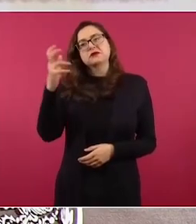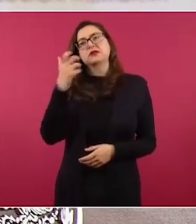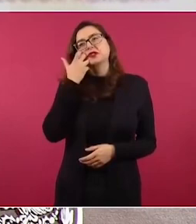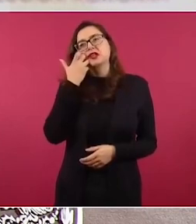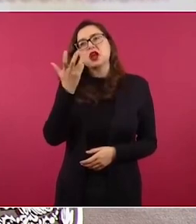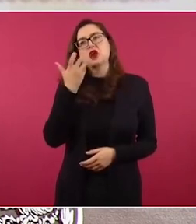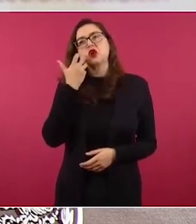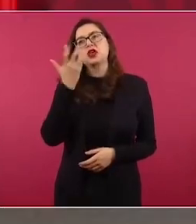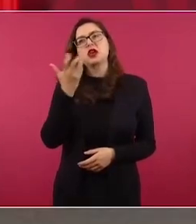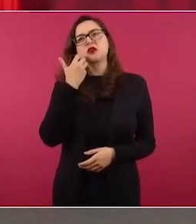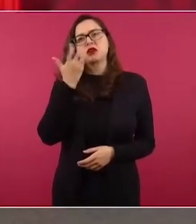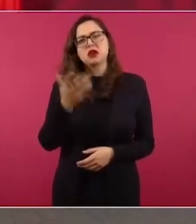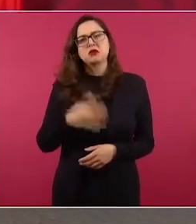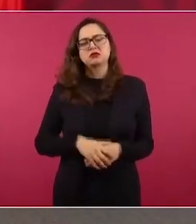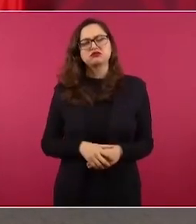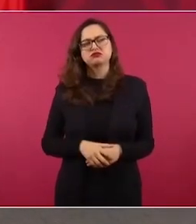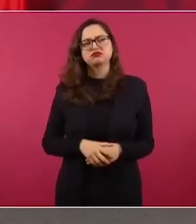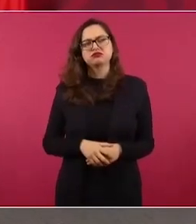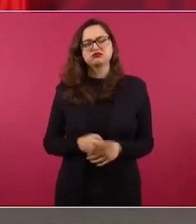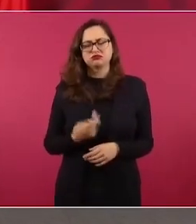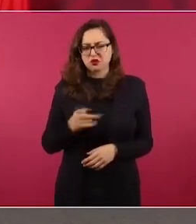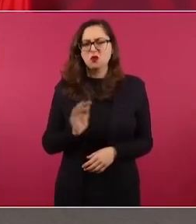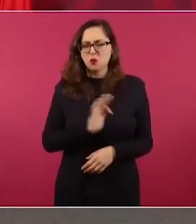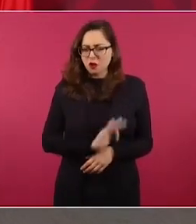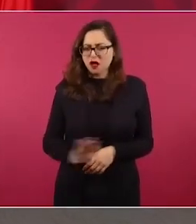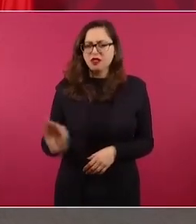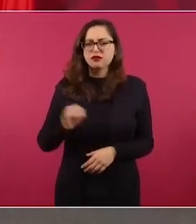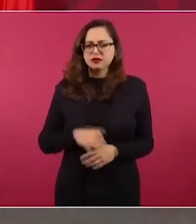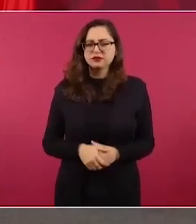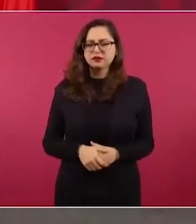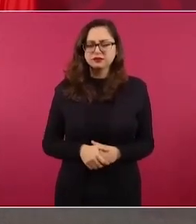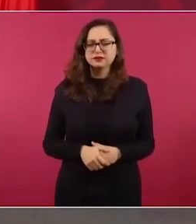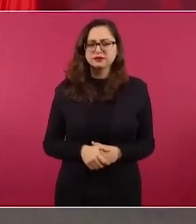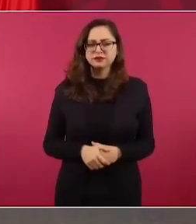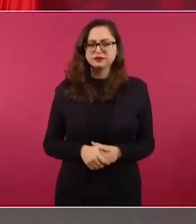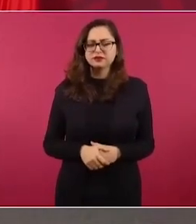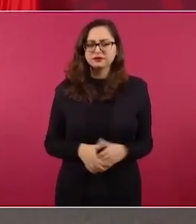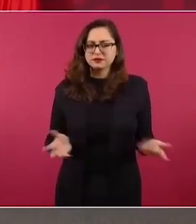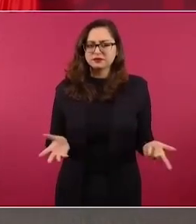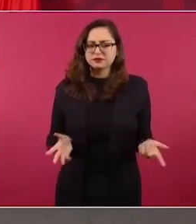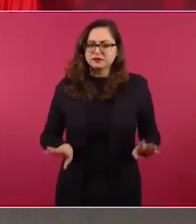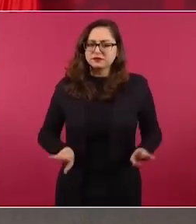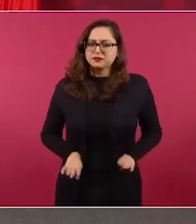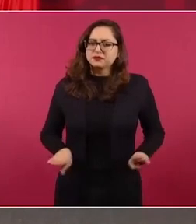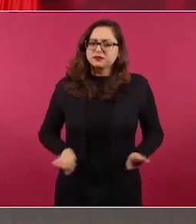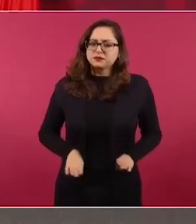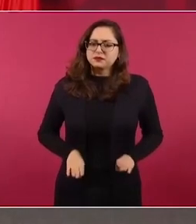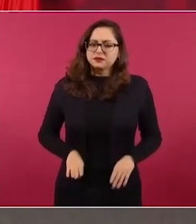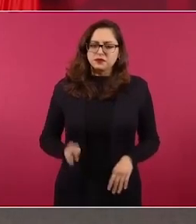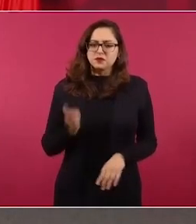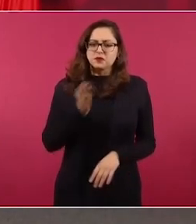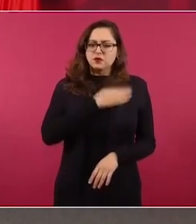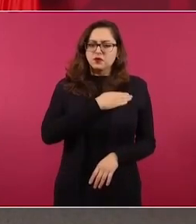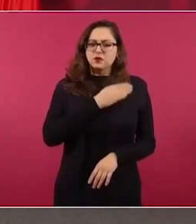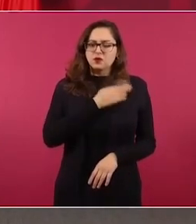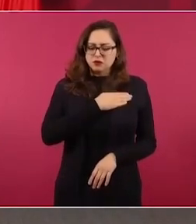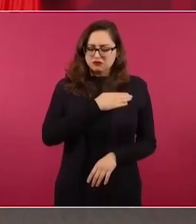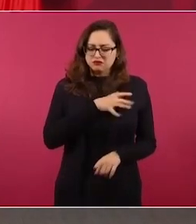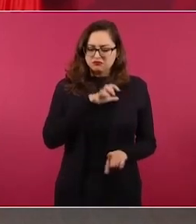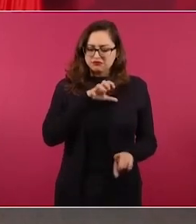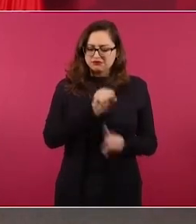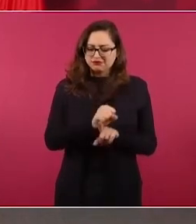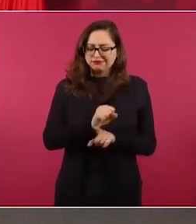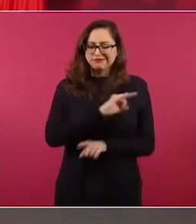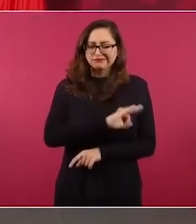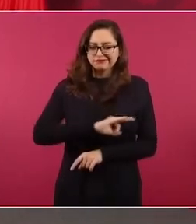Pero ¿por qué no pensamos que solo siendo buenos podemos ser